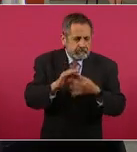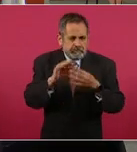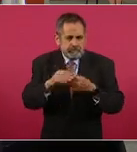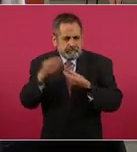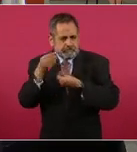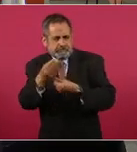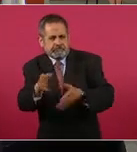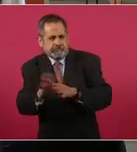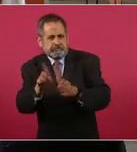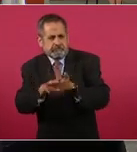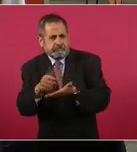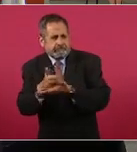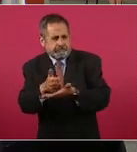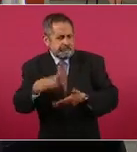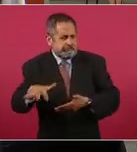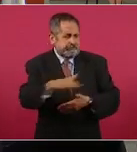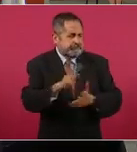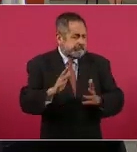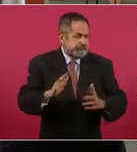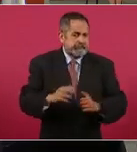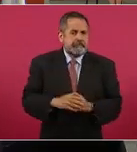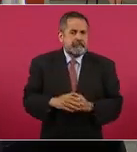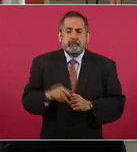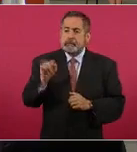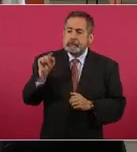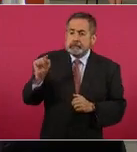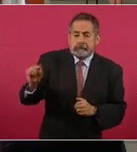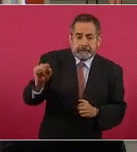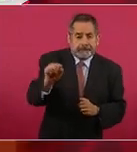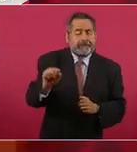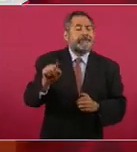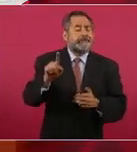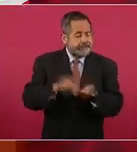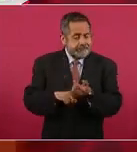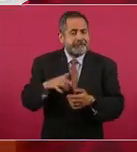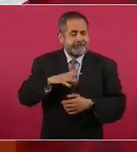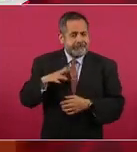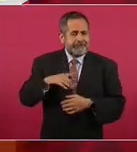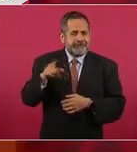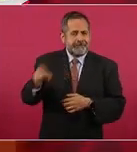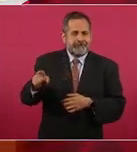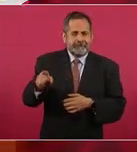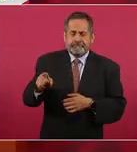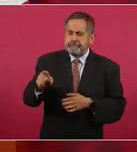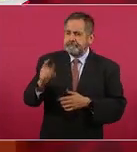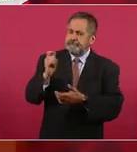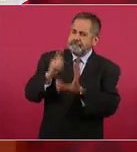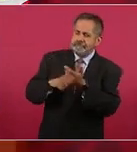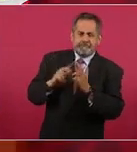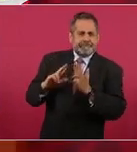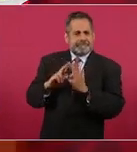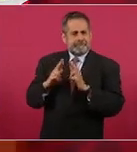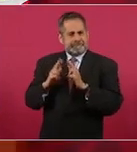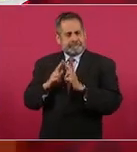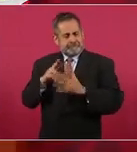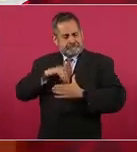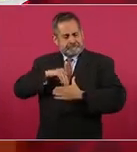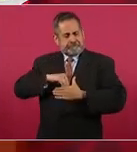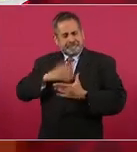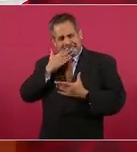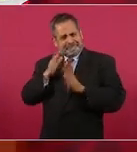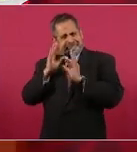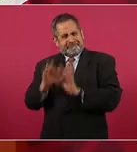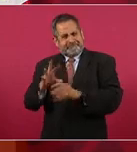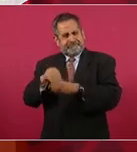para venir acá, hay ahí una entidad religiosa que no es superstición, porque